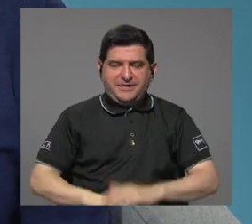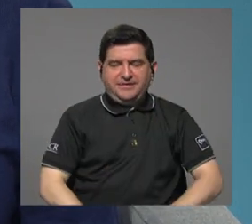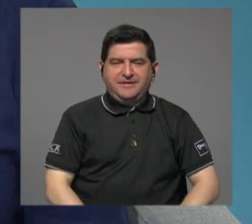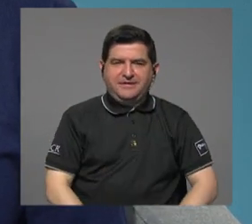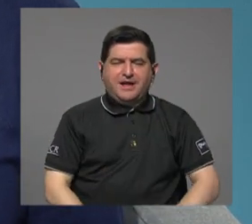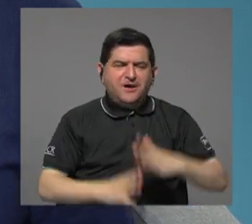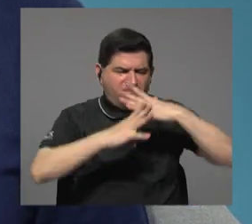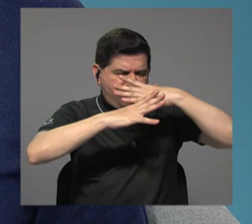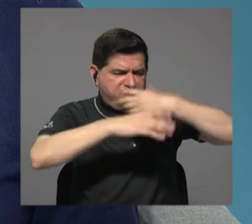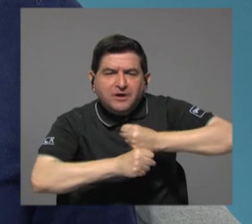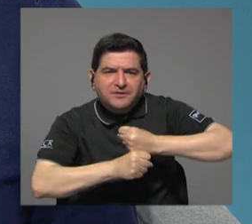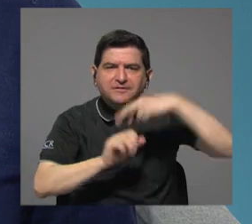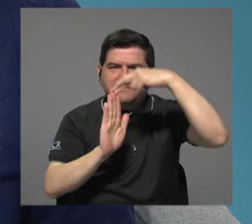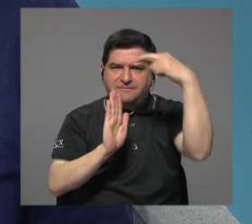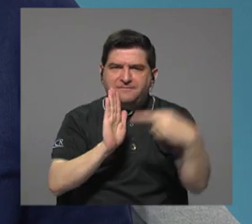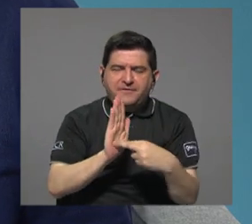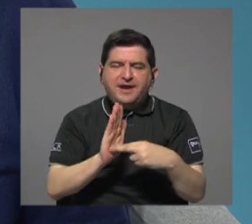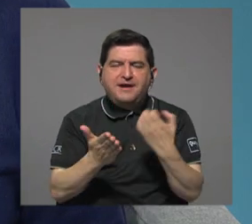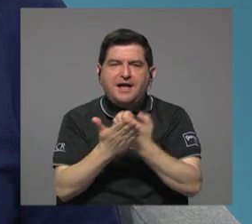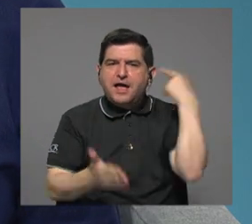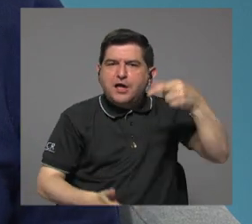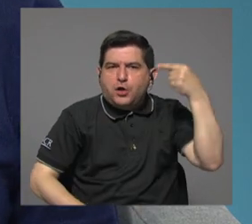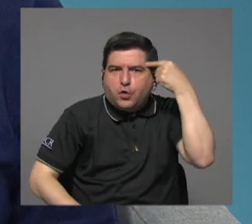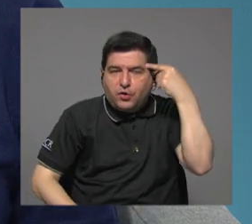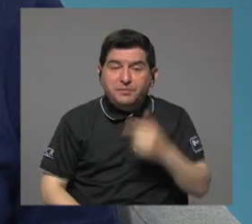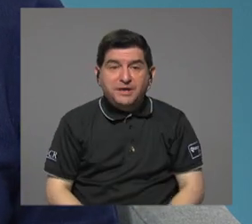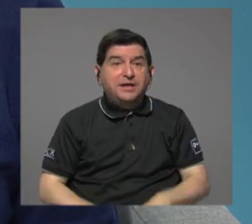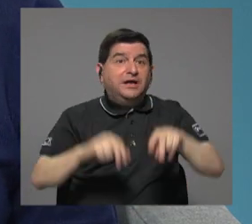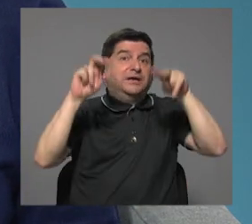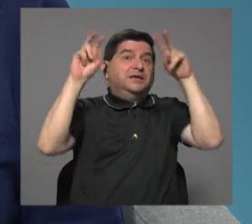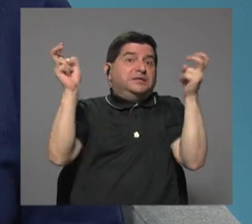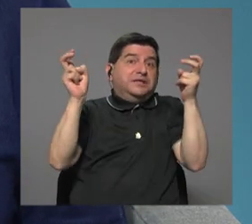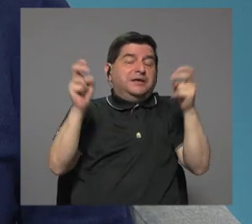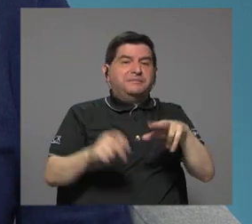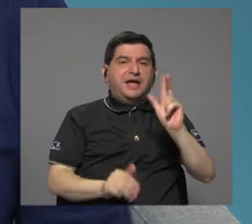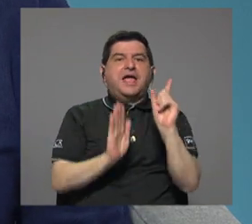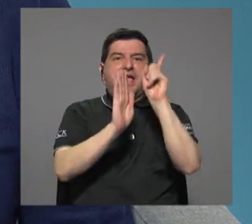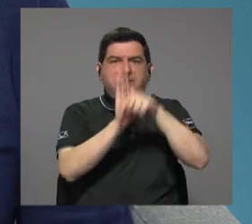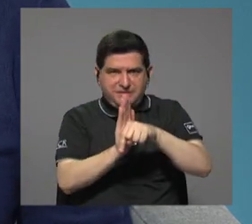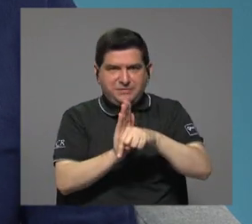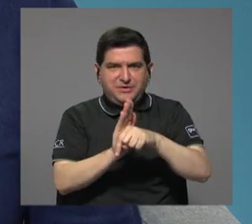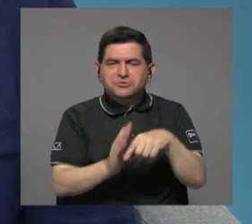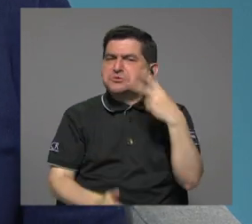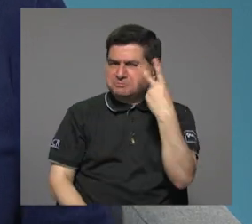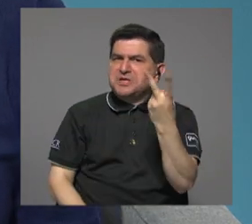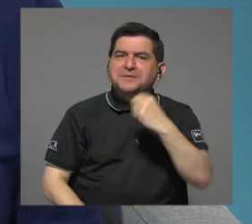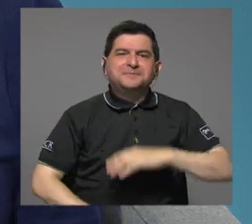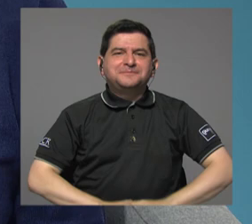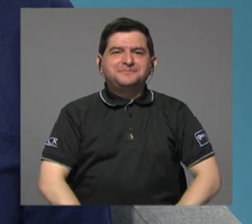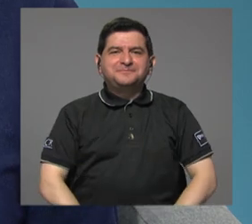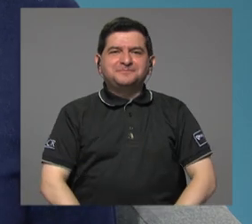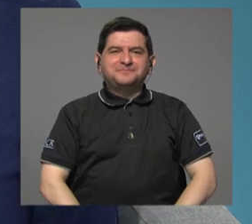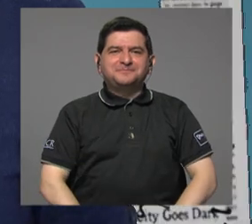resume la regla fiscal otro de los grandes temas de interés nosotros dijimos veámoslo